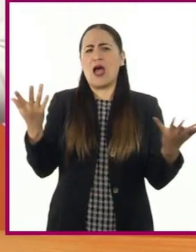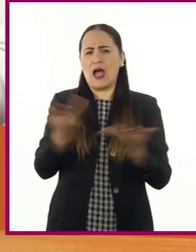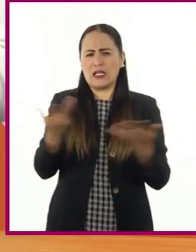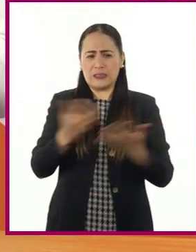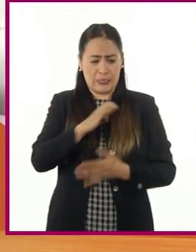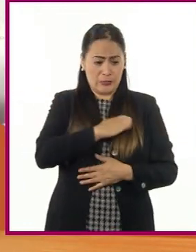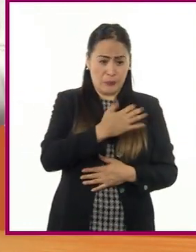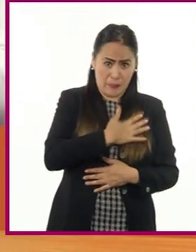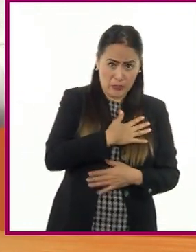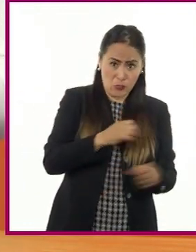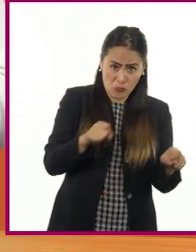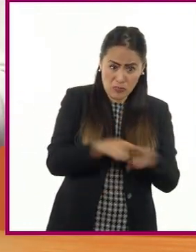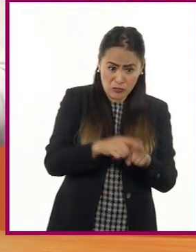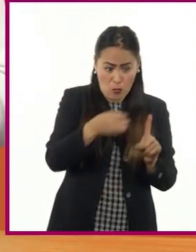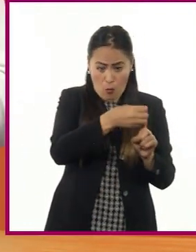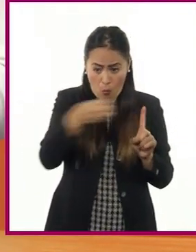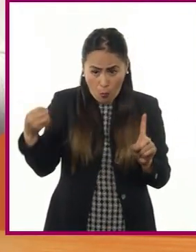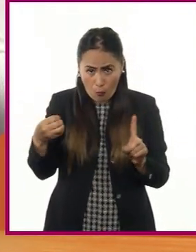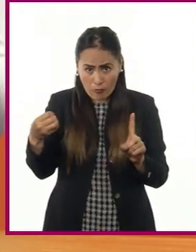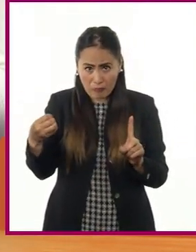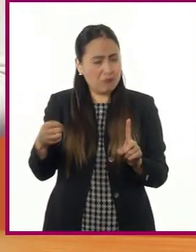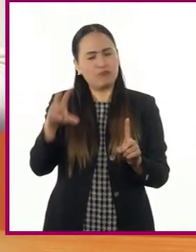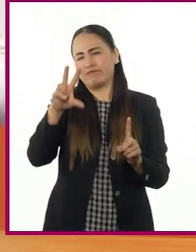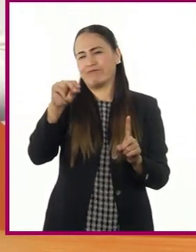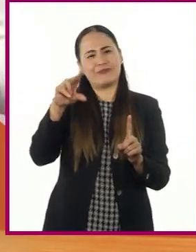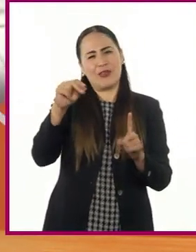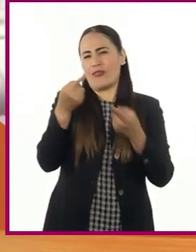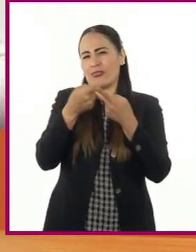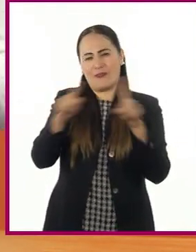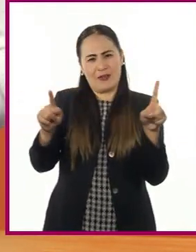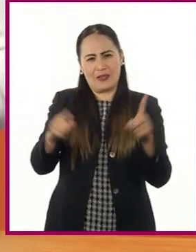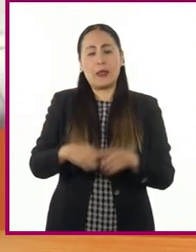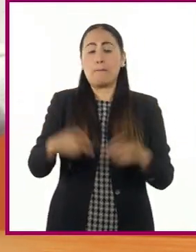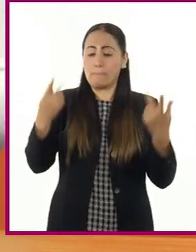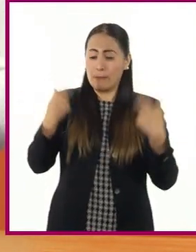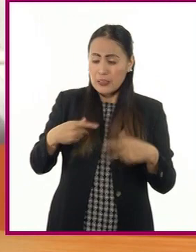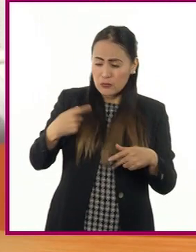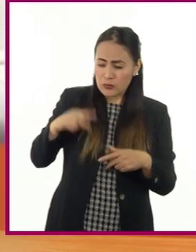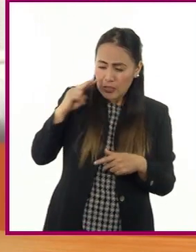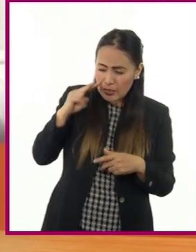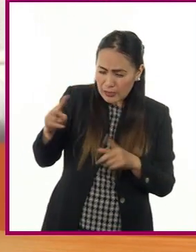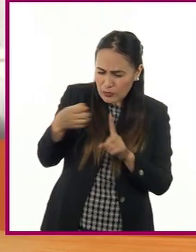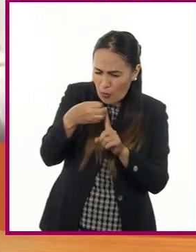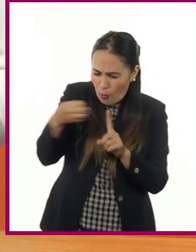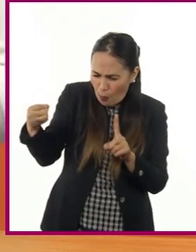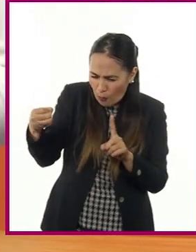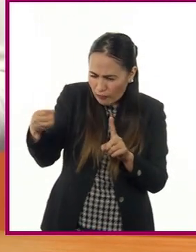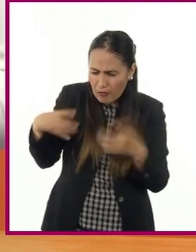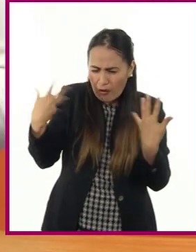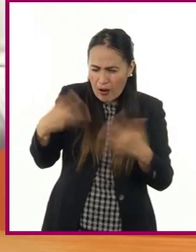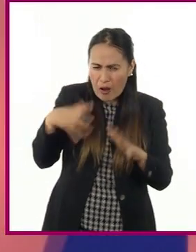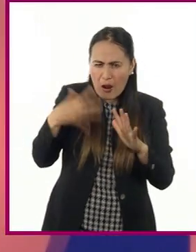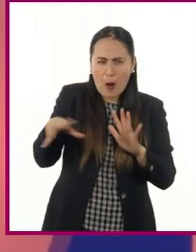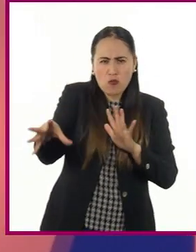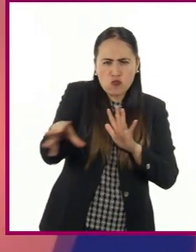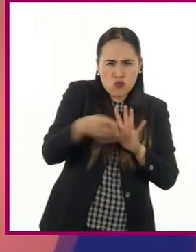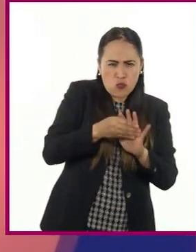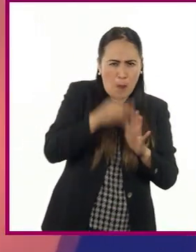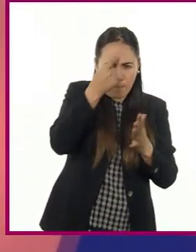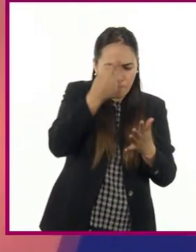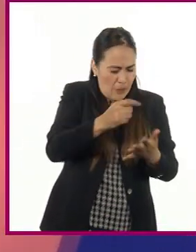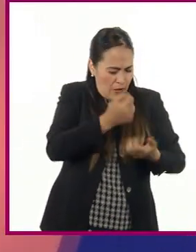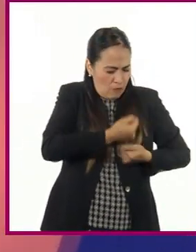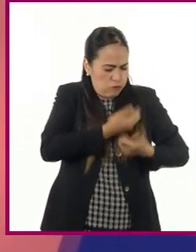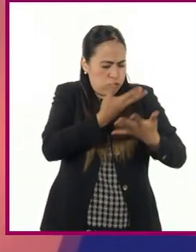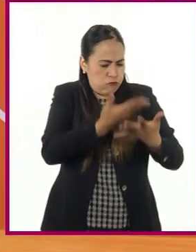el español, y de alguna manera los poetas copiaban este orden distinto en sus versos.